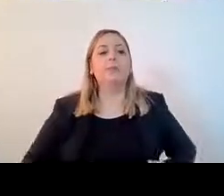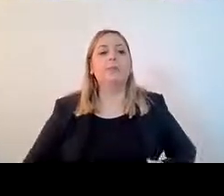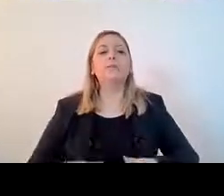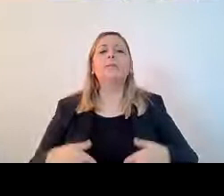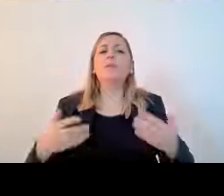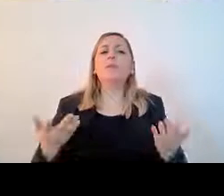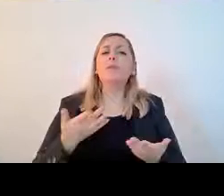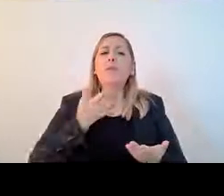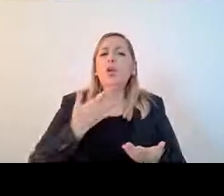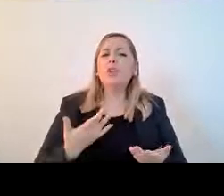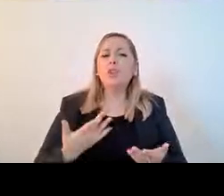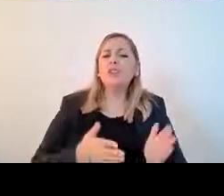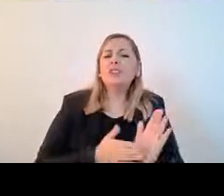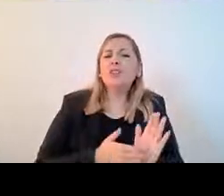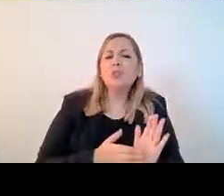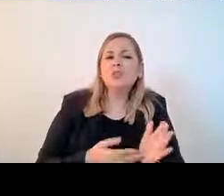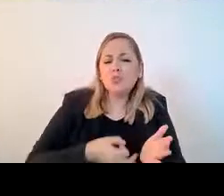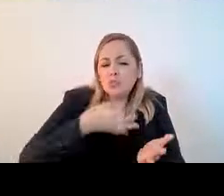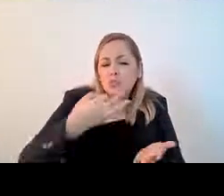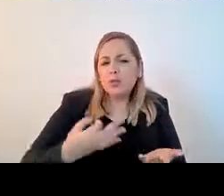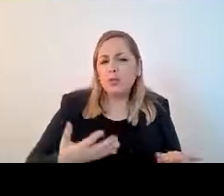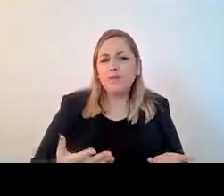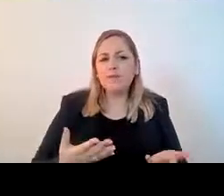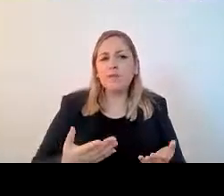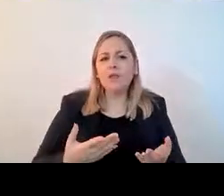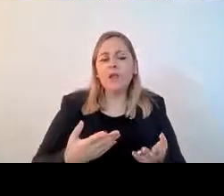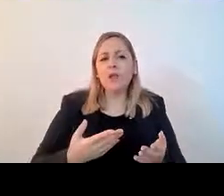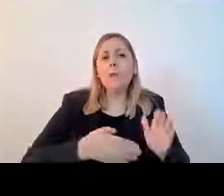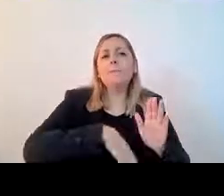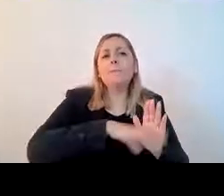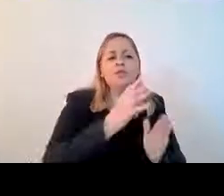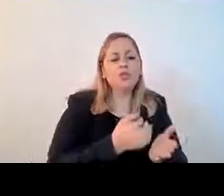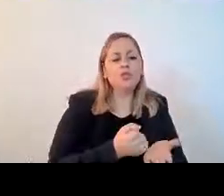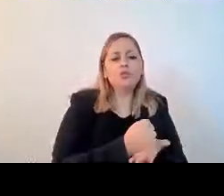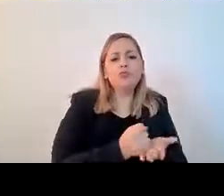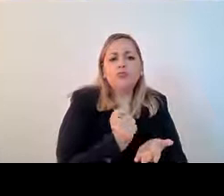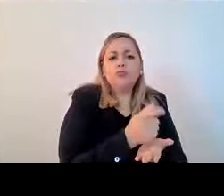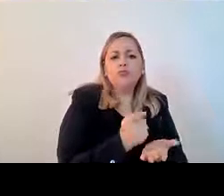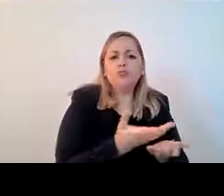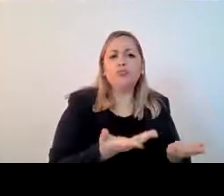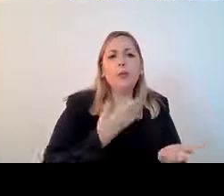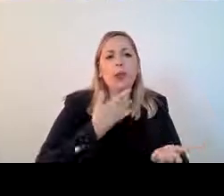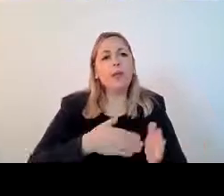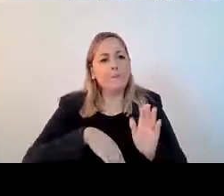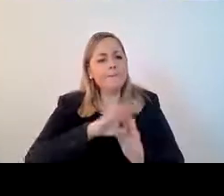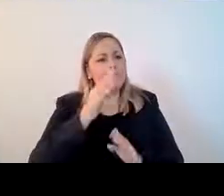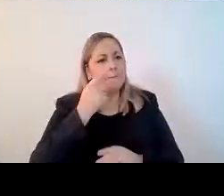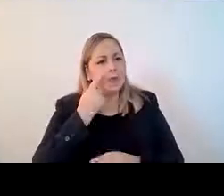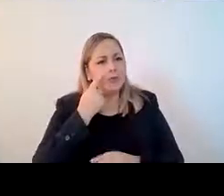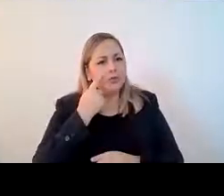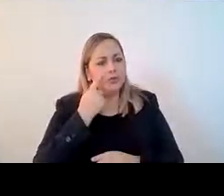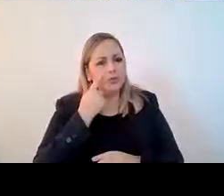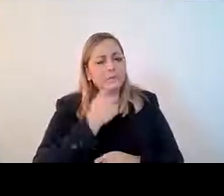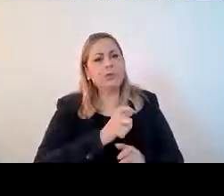¿Por qué se justifica que aumente tanto la prescripción? Hay mayor conocimiento de las personas, hay mayor aceptación